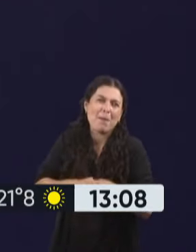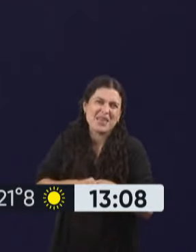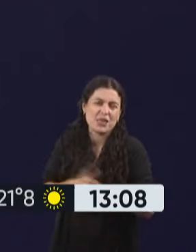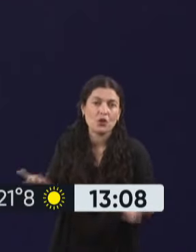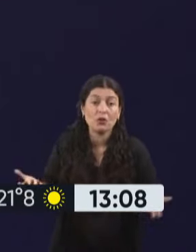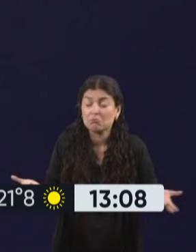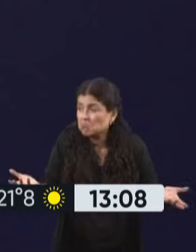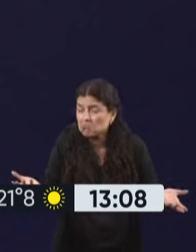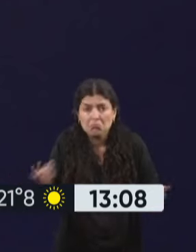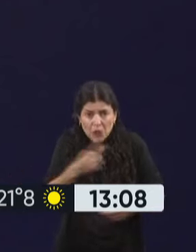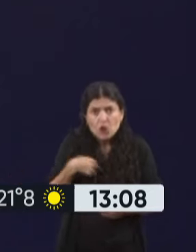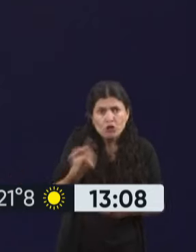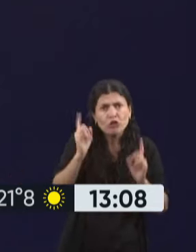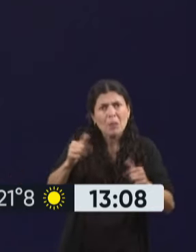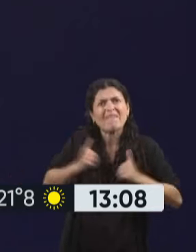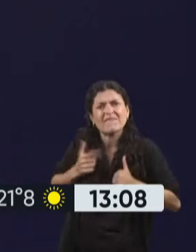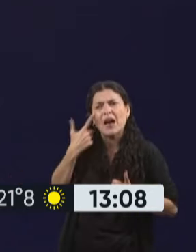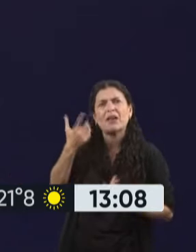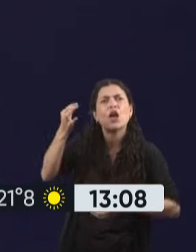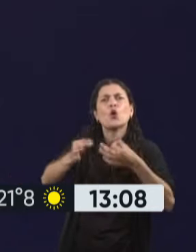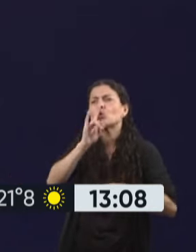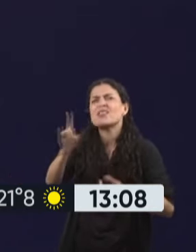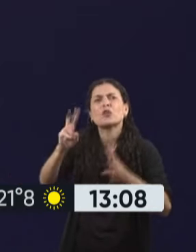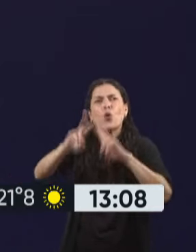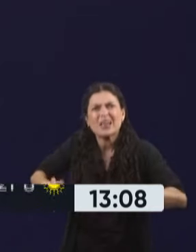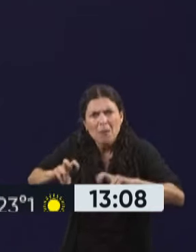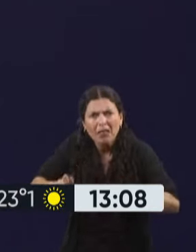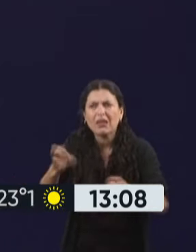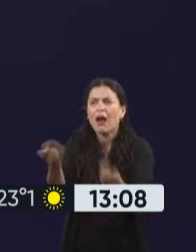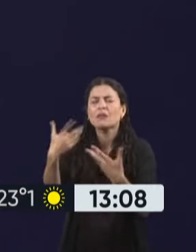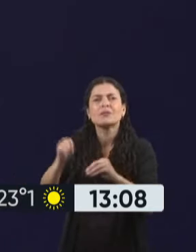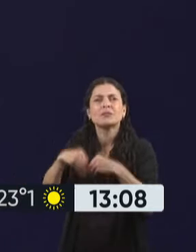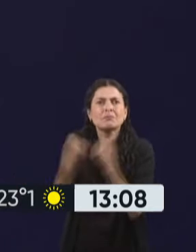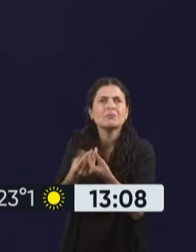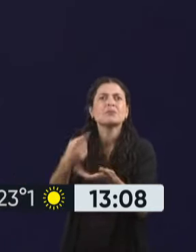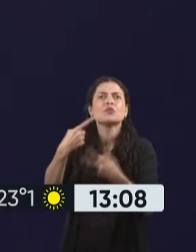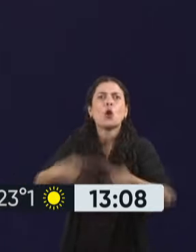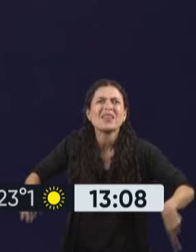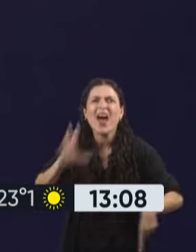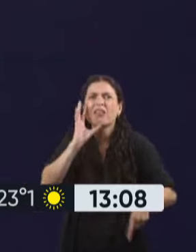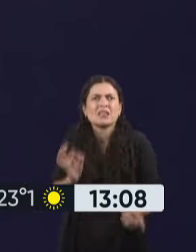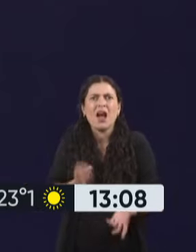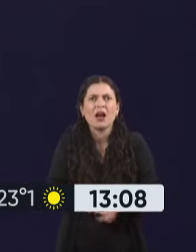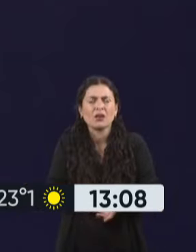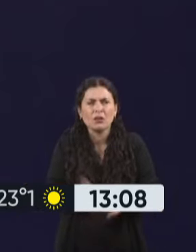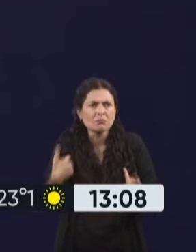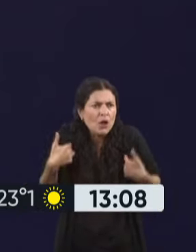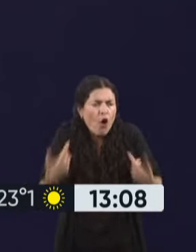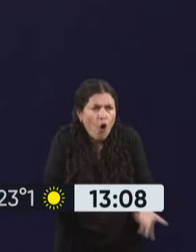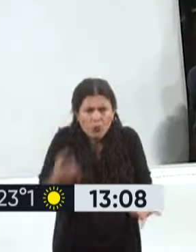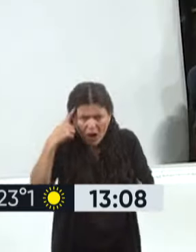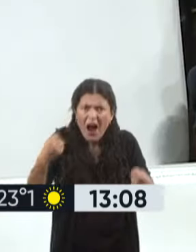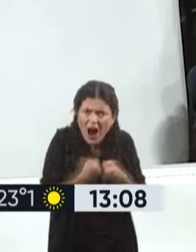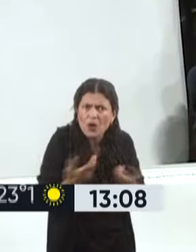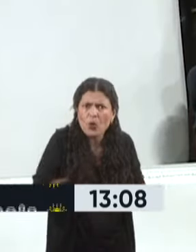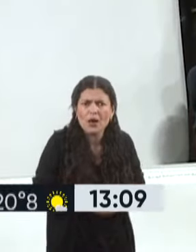que la justicia investigue lo que tenga que investigar y que la Oficina Anticorrupción haga lo suyo. Y nos parece que es razonable también. Manuel,